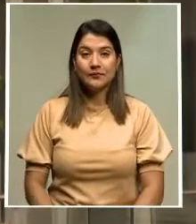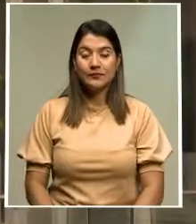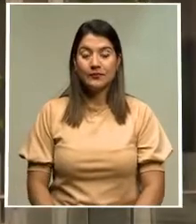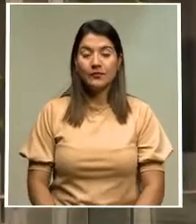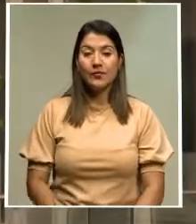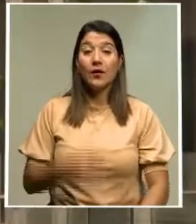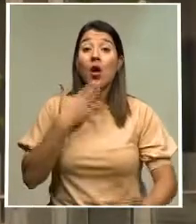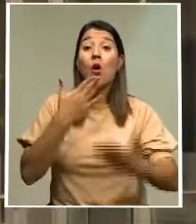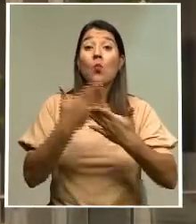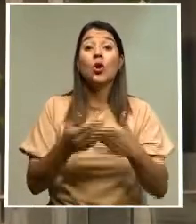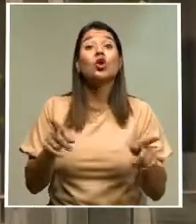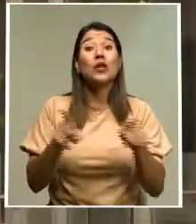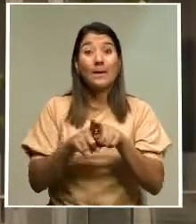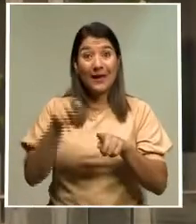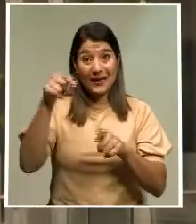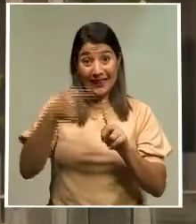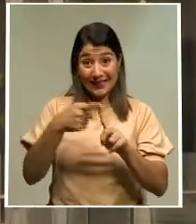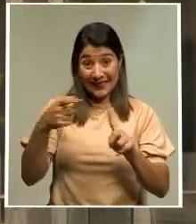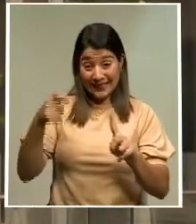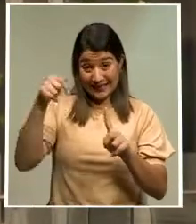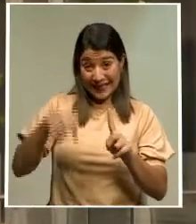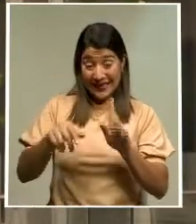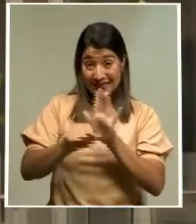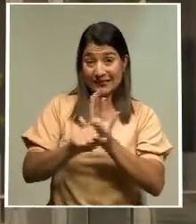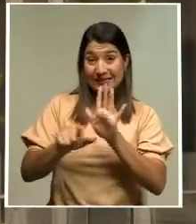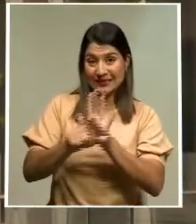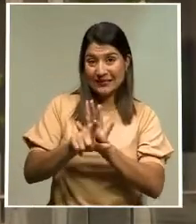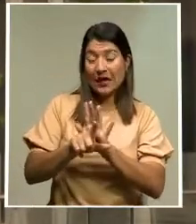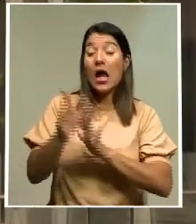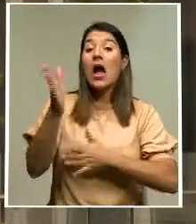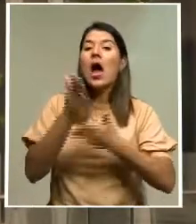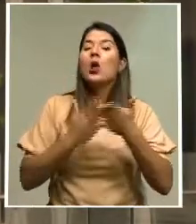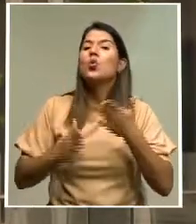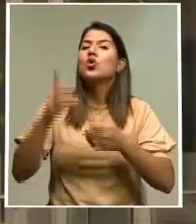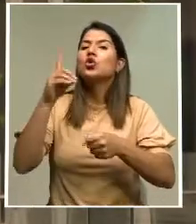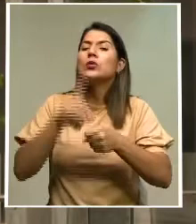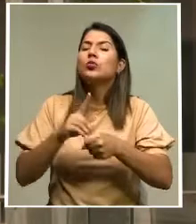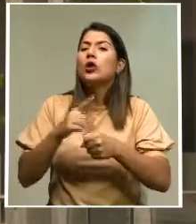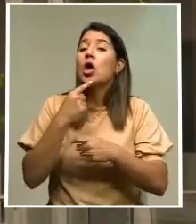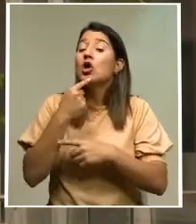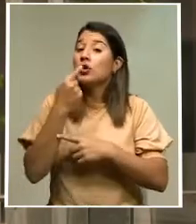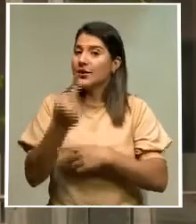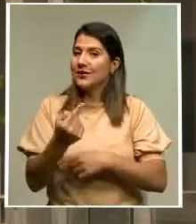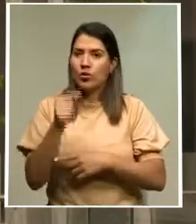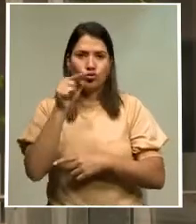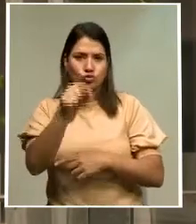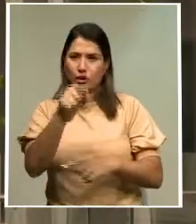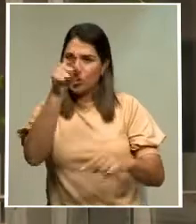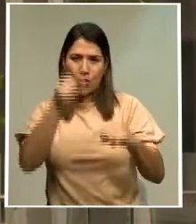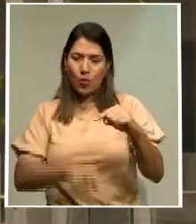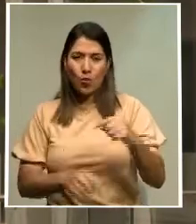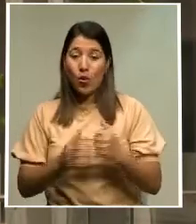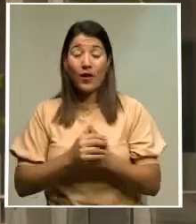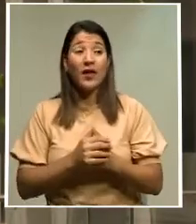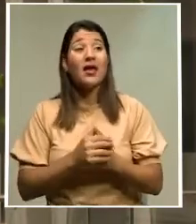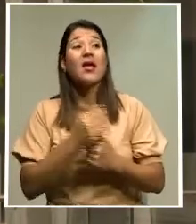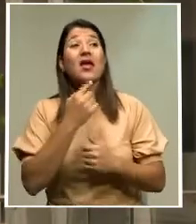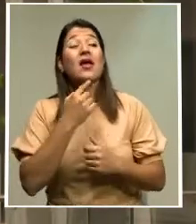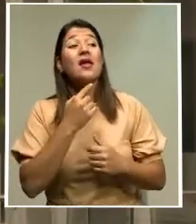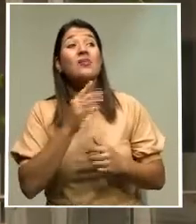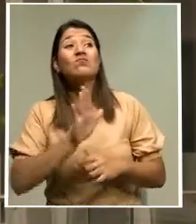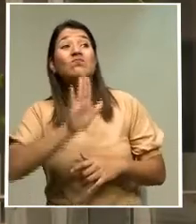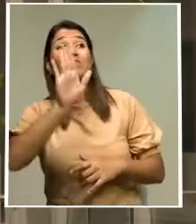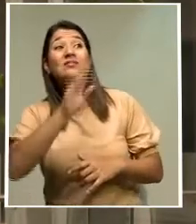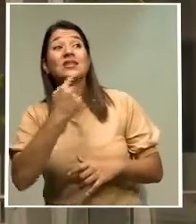Bueno, también acá desde el Congreso algunos otros legisladores aseguran que usted no puede apelar a la objeción de conciencia cuando